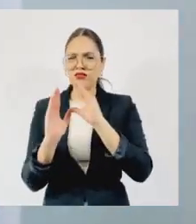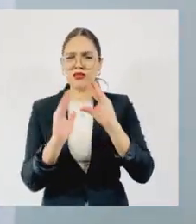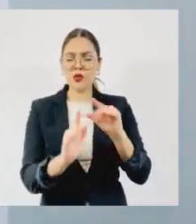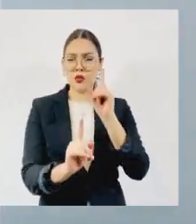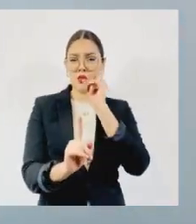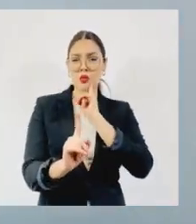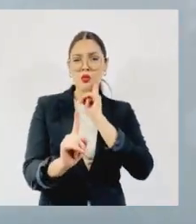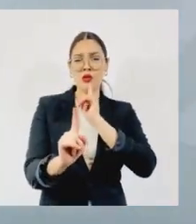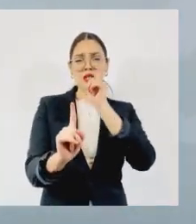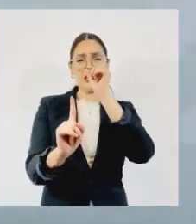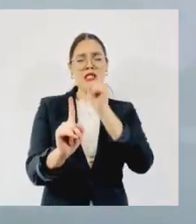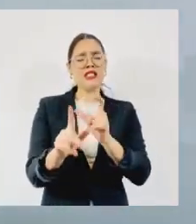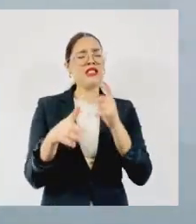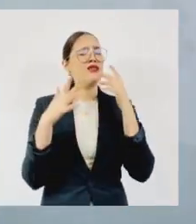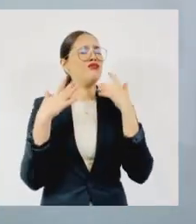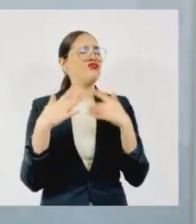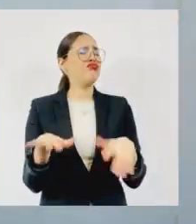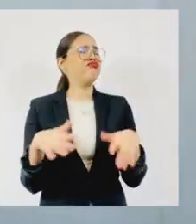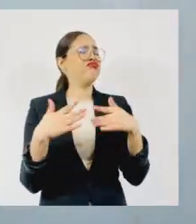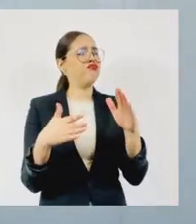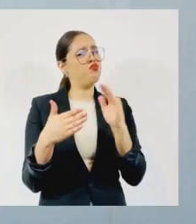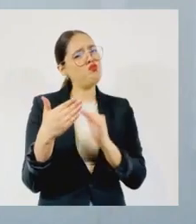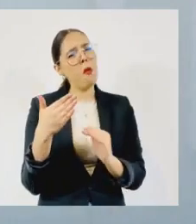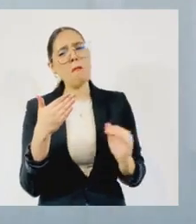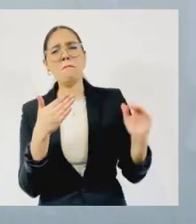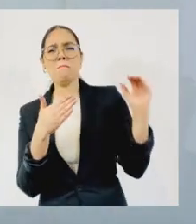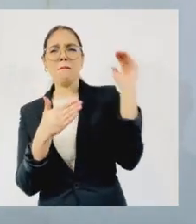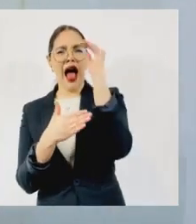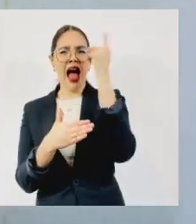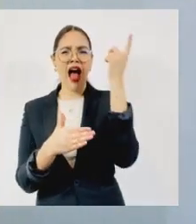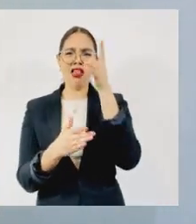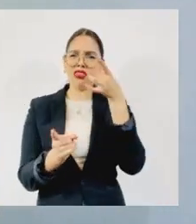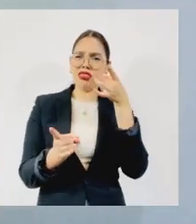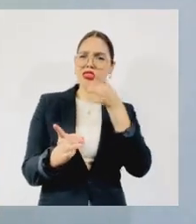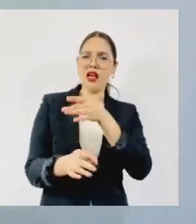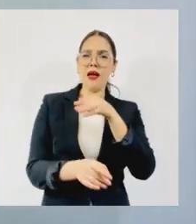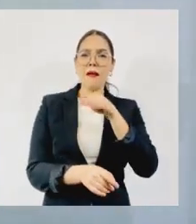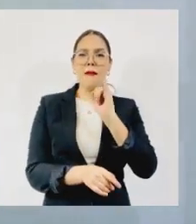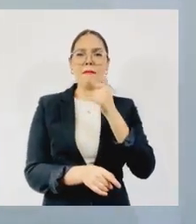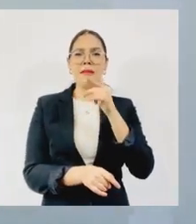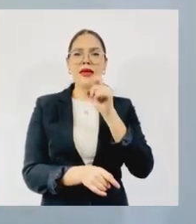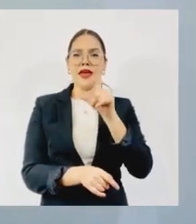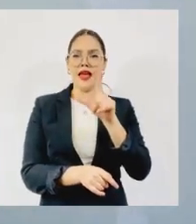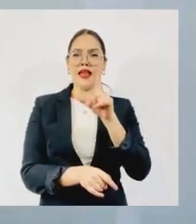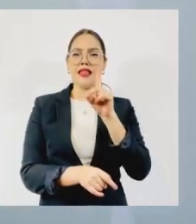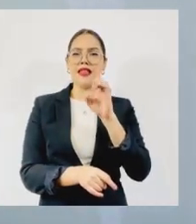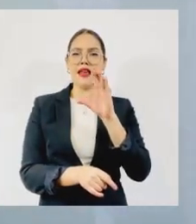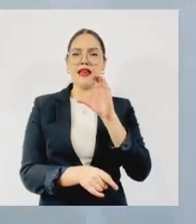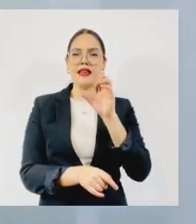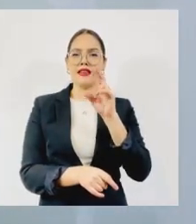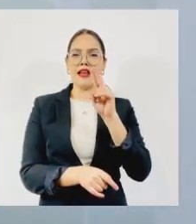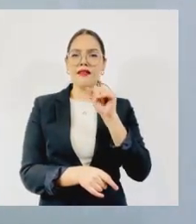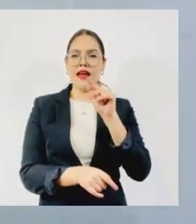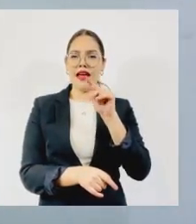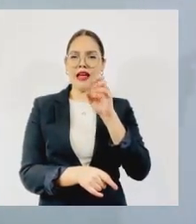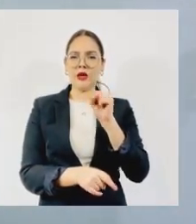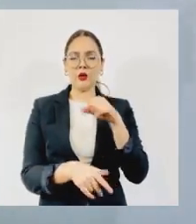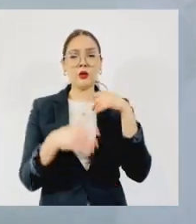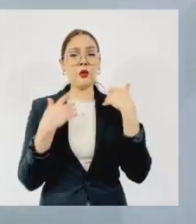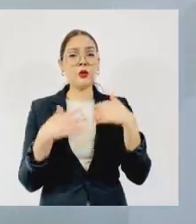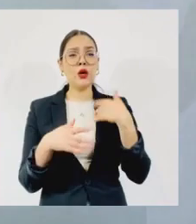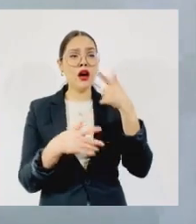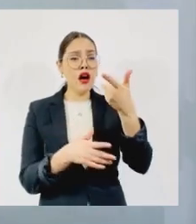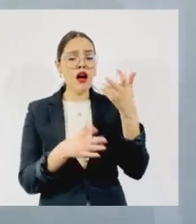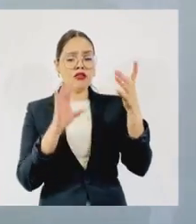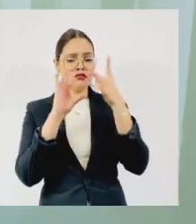Juana, tan grande, o más grande que Miguel de Cervantes Saavedra de ese tiempo. Y como escribe